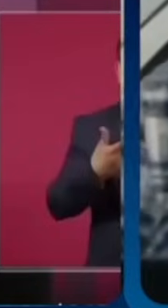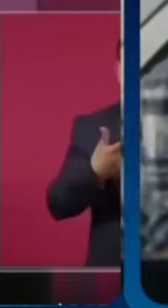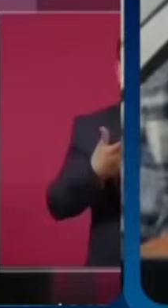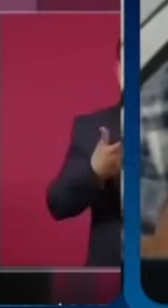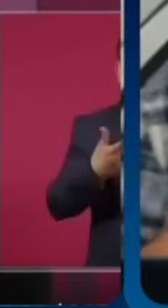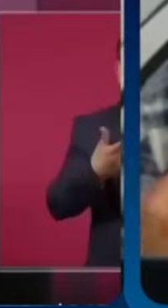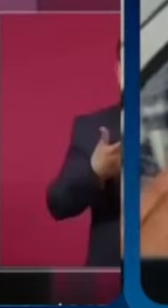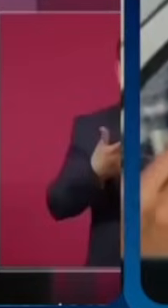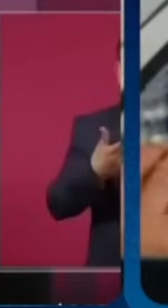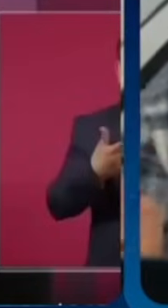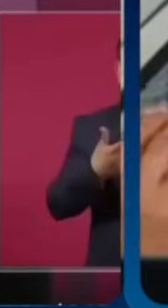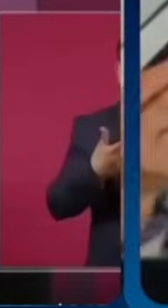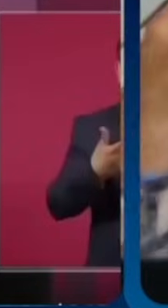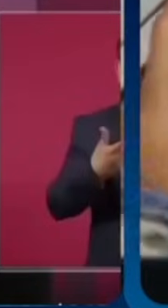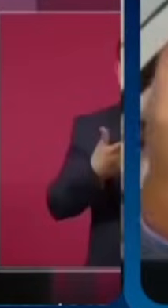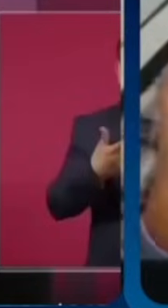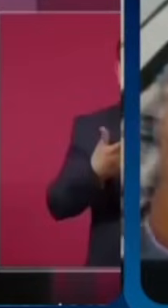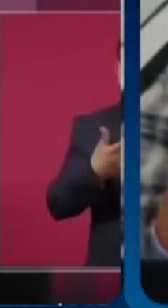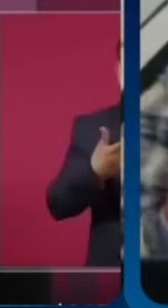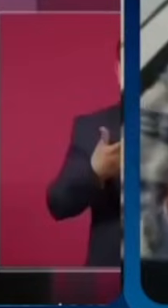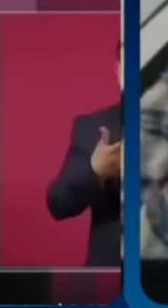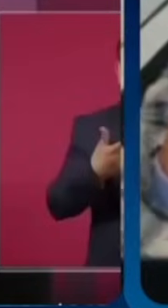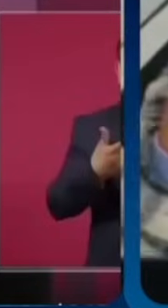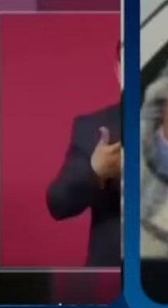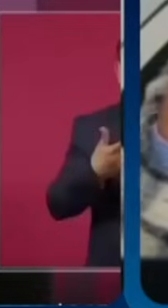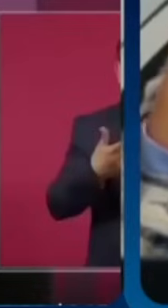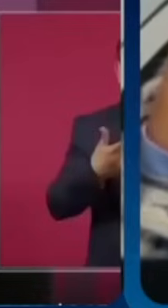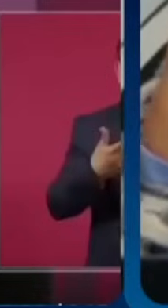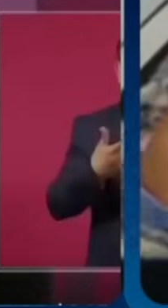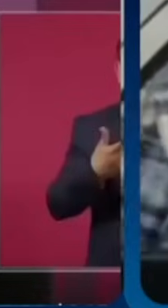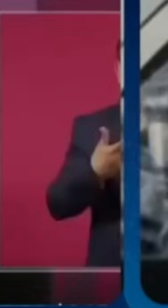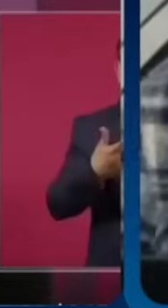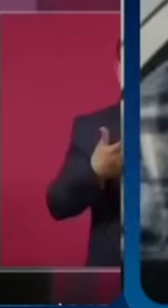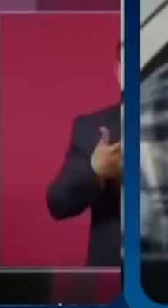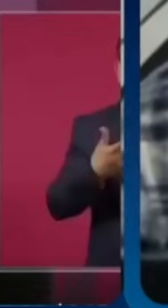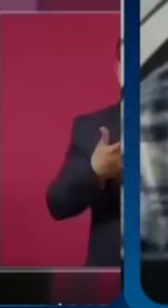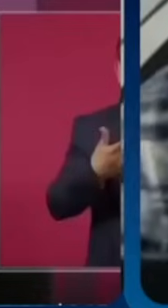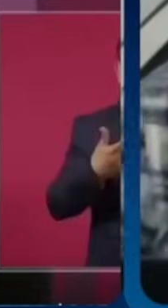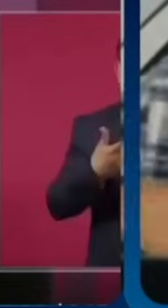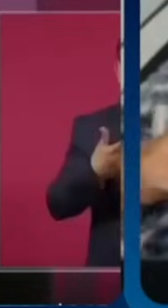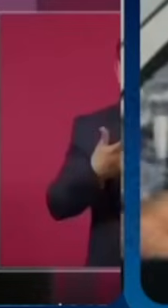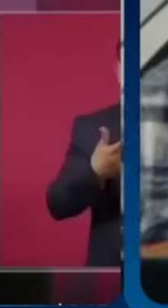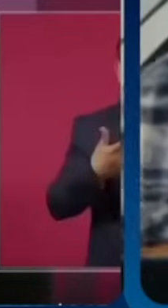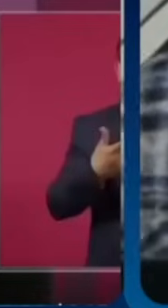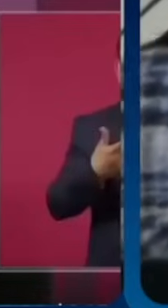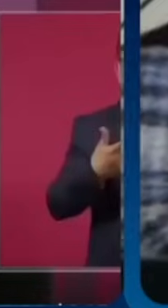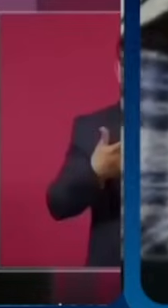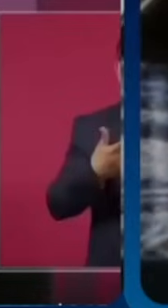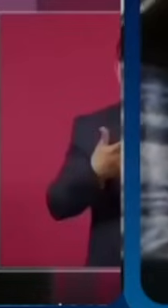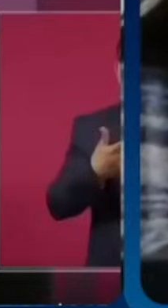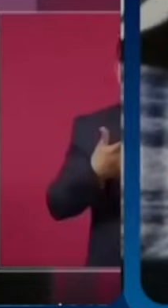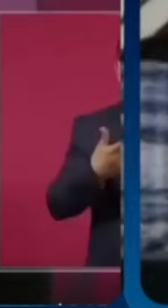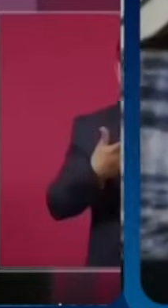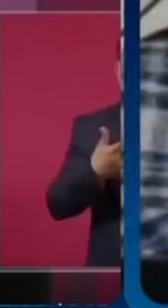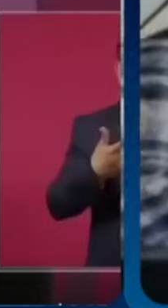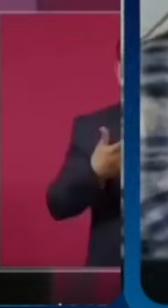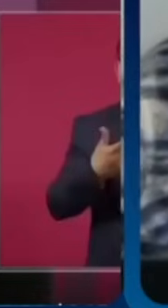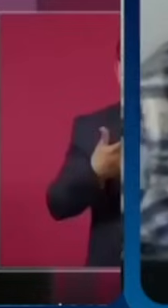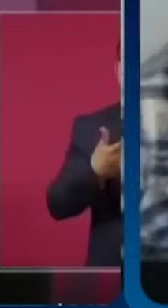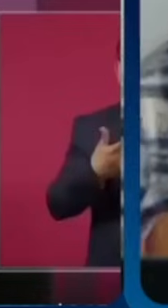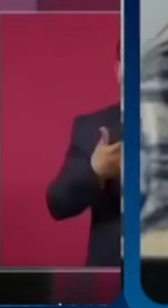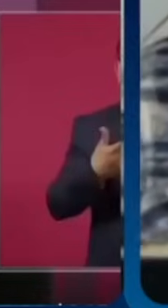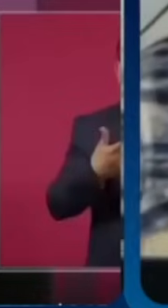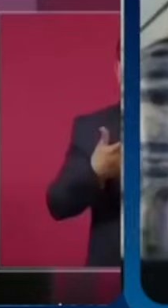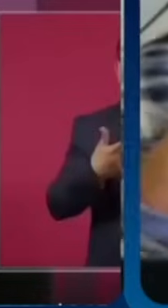miren, necesita estar en manos de los ministros, así de corruptos. Y les voy a decir otra cosa porque mi pecho no es